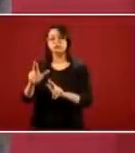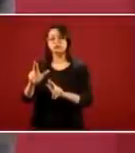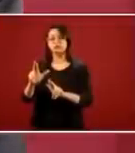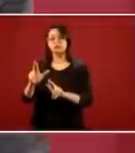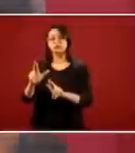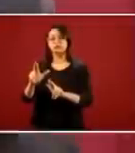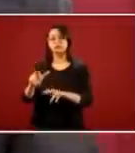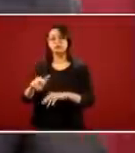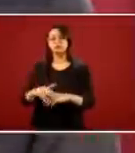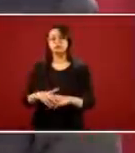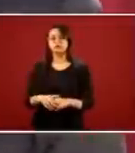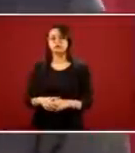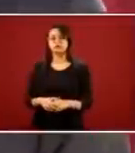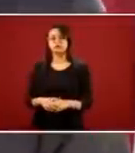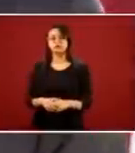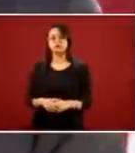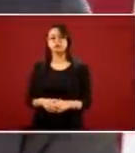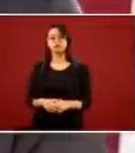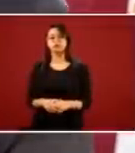qué